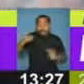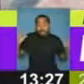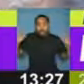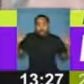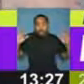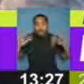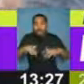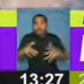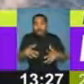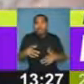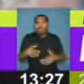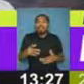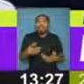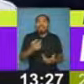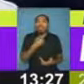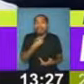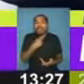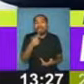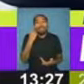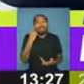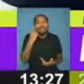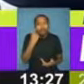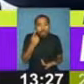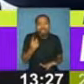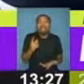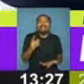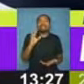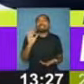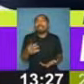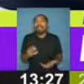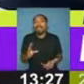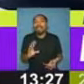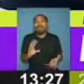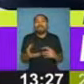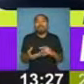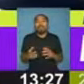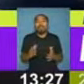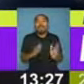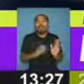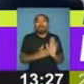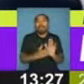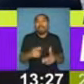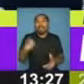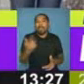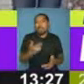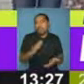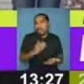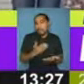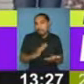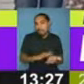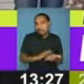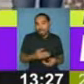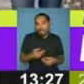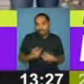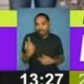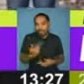es el tema en discusión para este 22 de octubre. Y la verdad que venimos recorriendo la